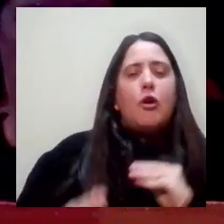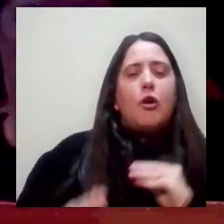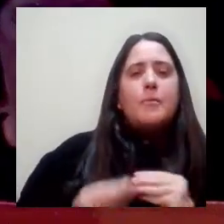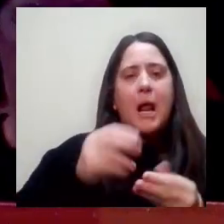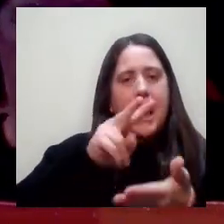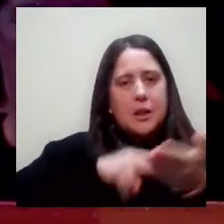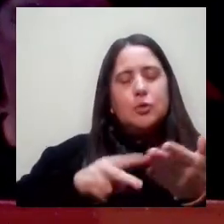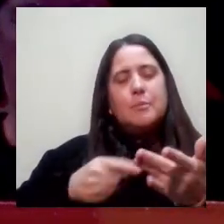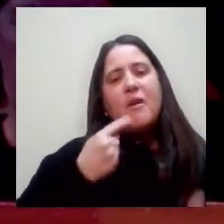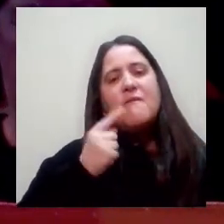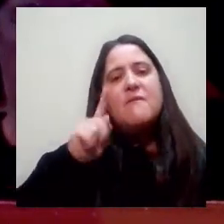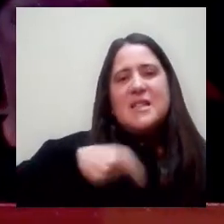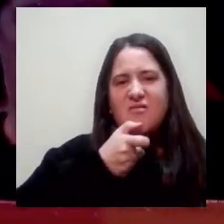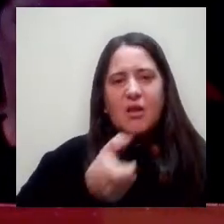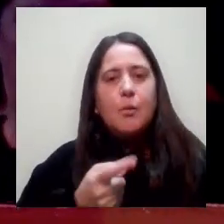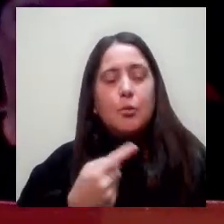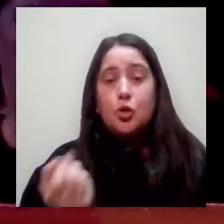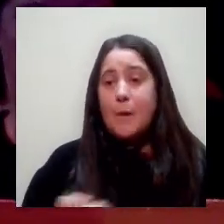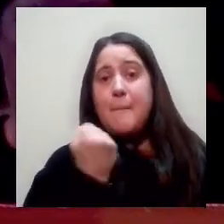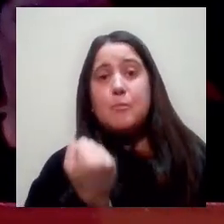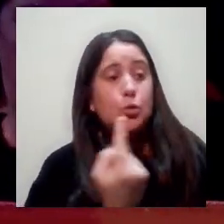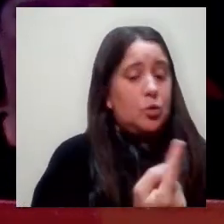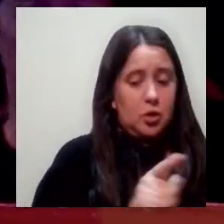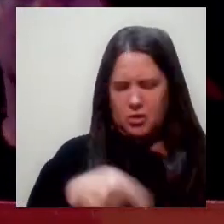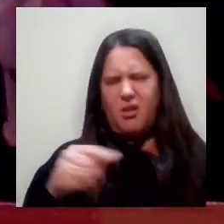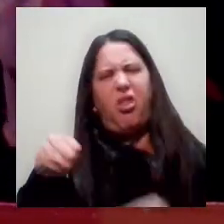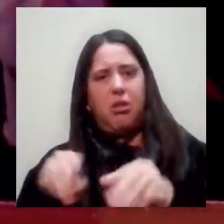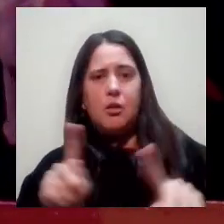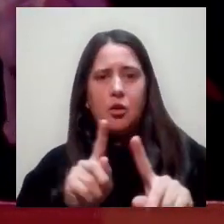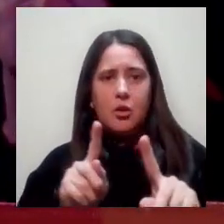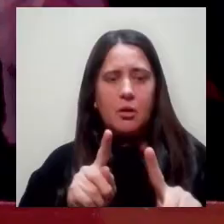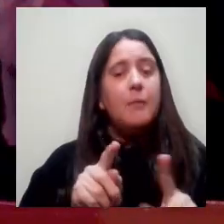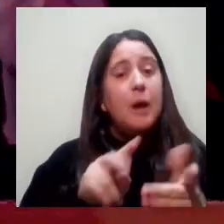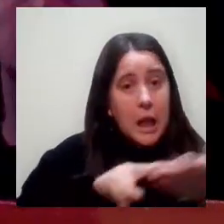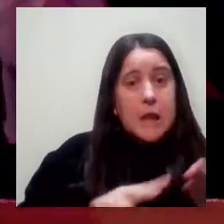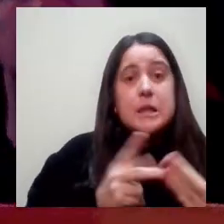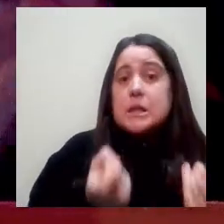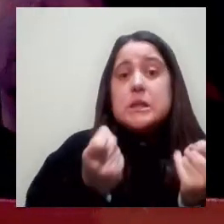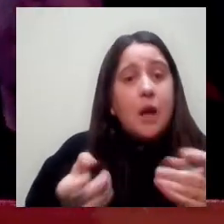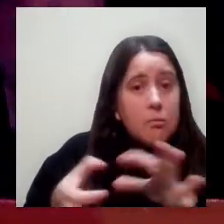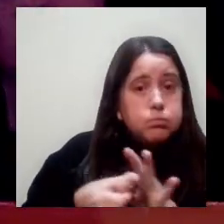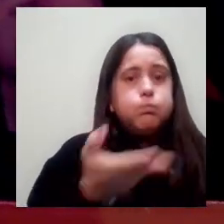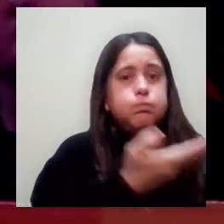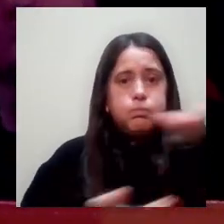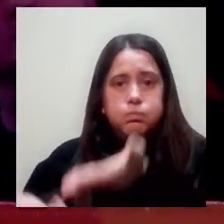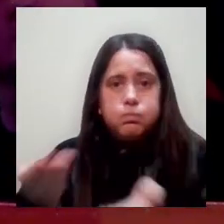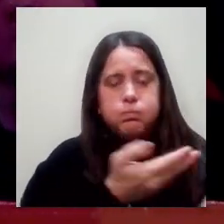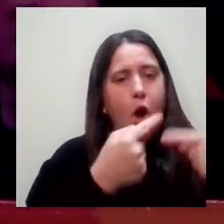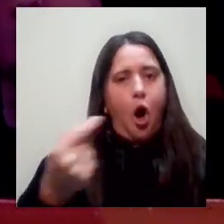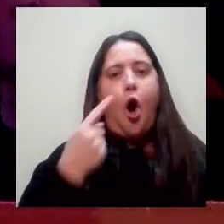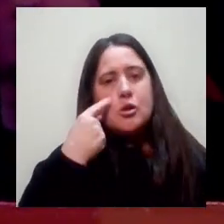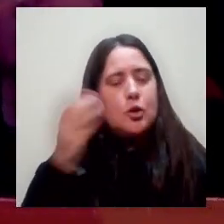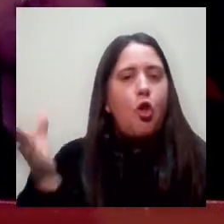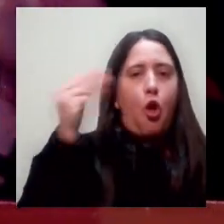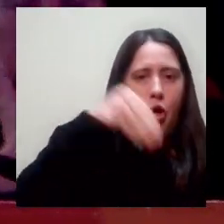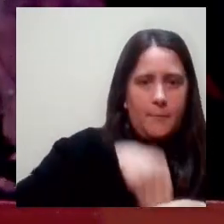significado, porque uno no es más importante que otro, porque para leer necesitamos la interrelación de todos esos conocimientos. Y